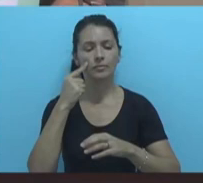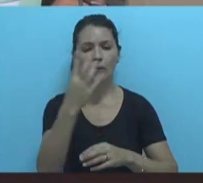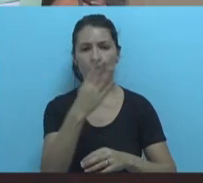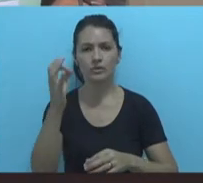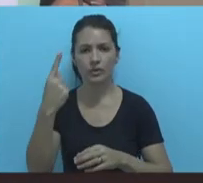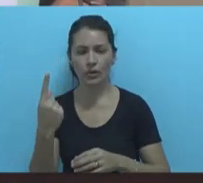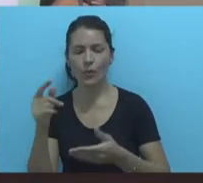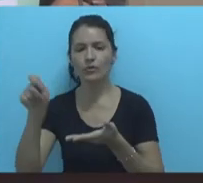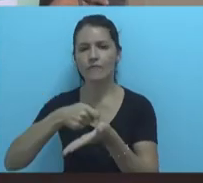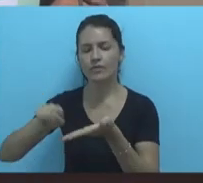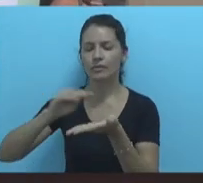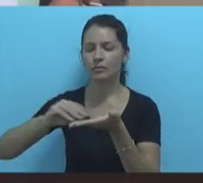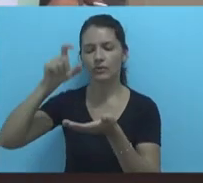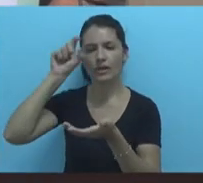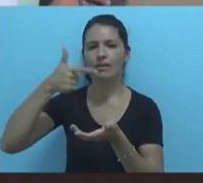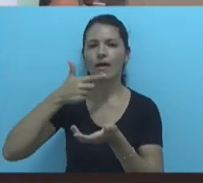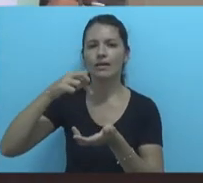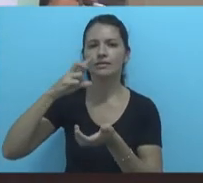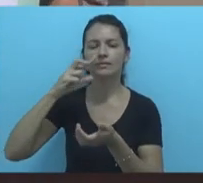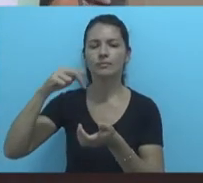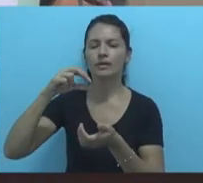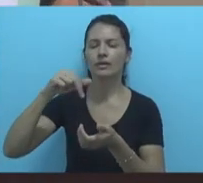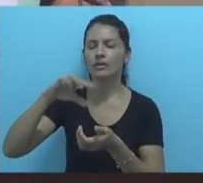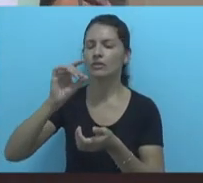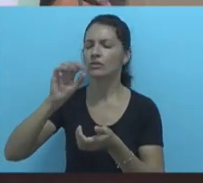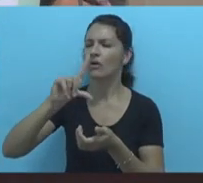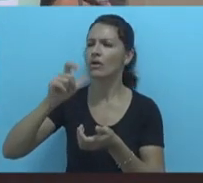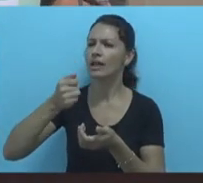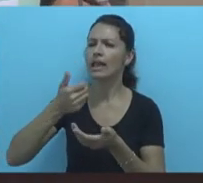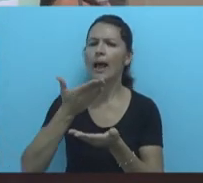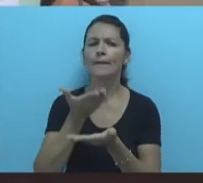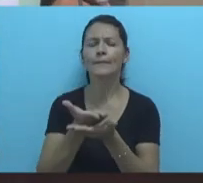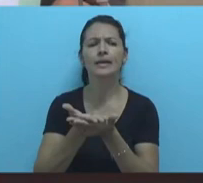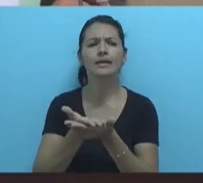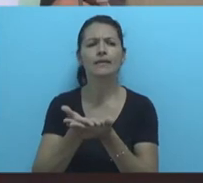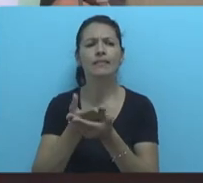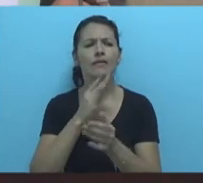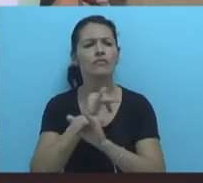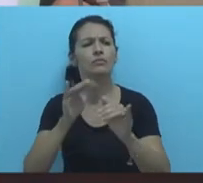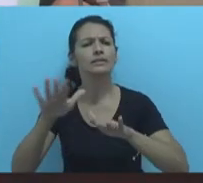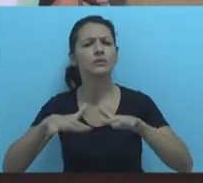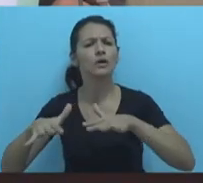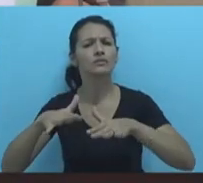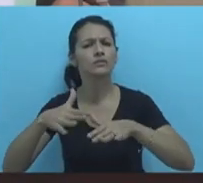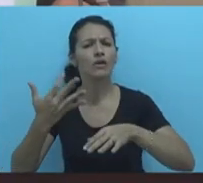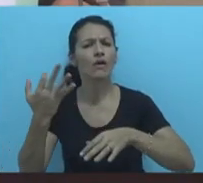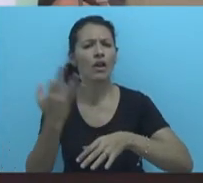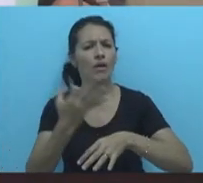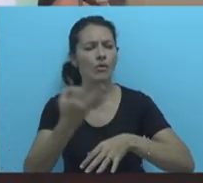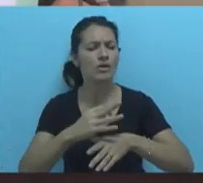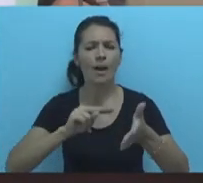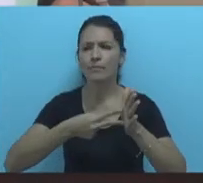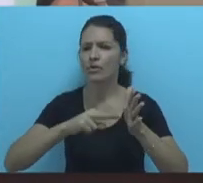46.401, diputada Espíndola, por el cual se solicita disponga informar en relación a los hechos de inseguridad que han tomado Estado Público por medio del reclamo de